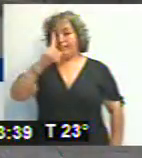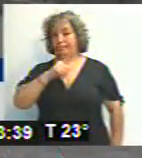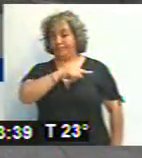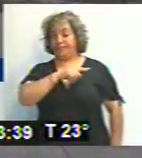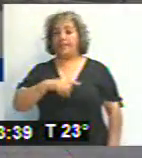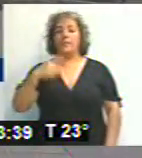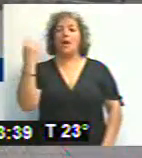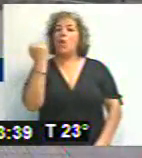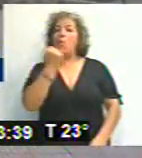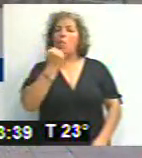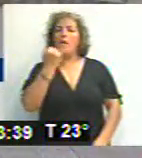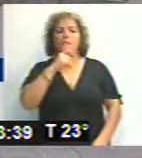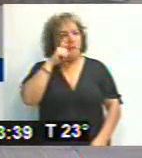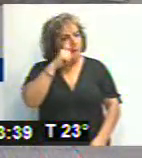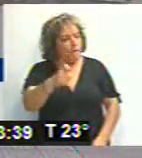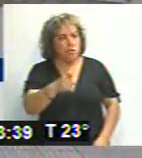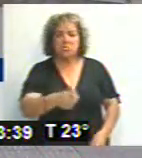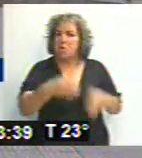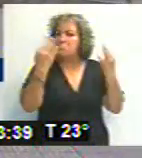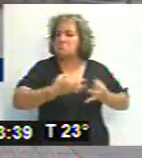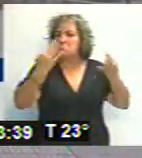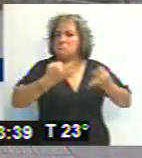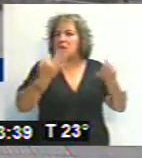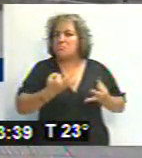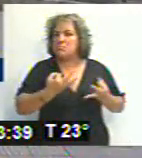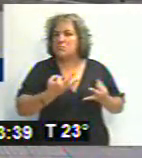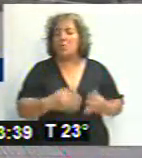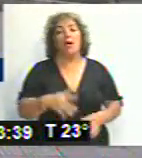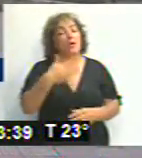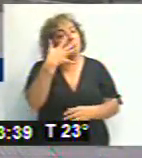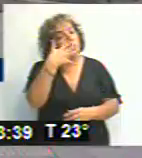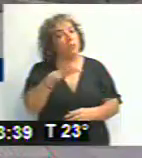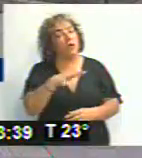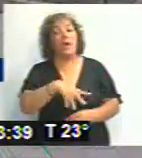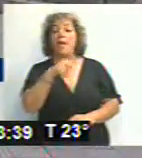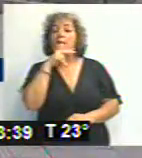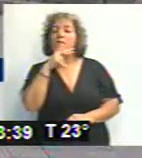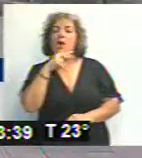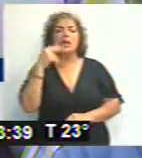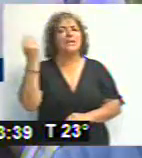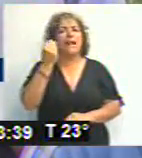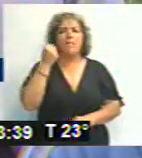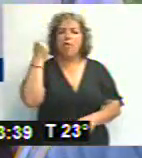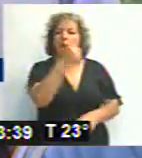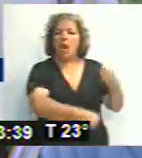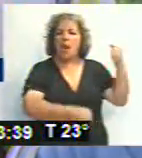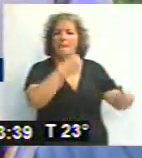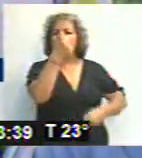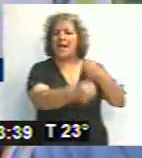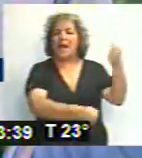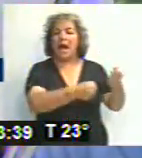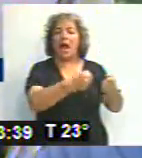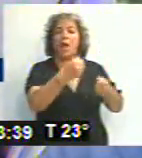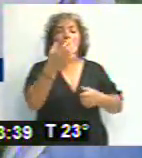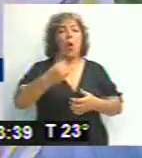jueves ella vino a visitarlo, él estaba bien, estaba en perfectas condiciones. Ya el viernes o sábado lo golpearon y le metieron un